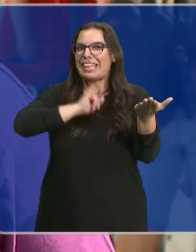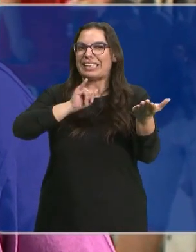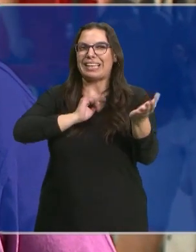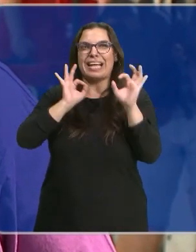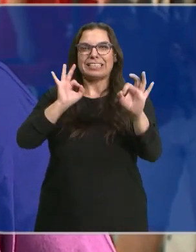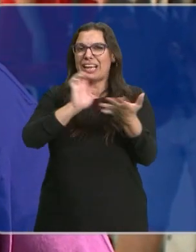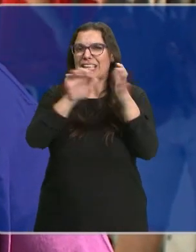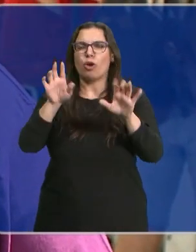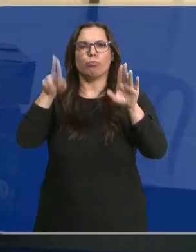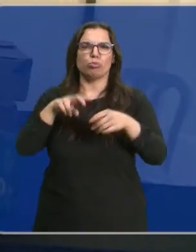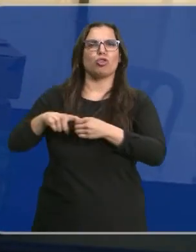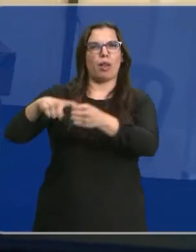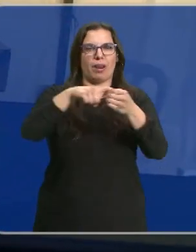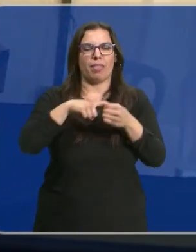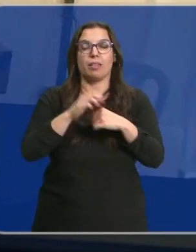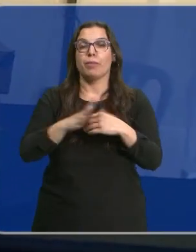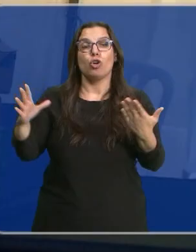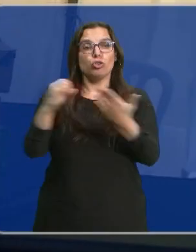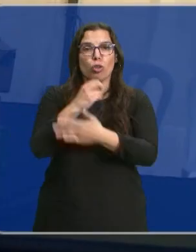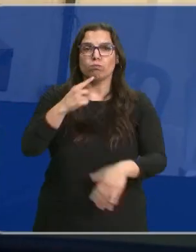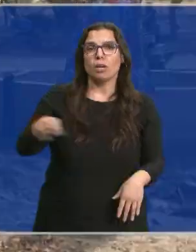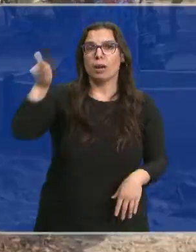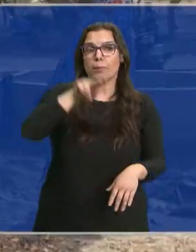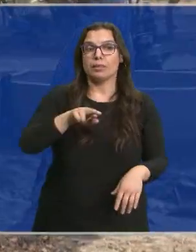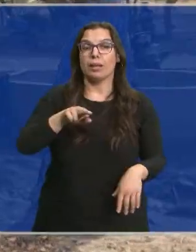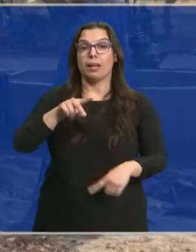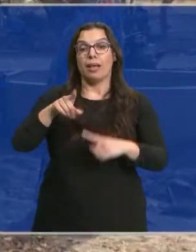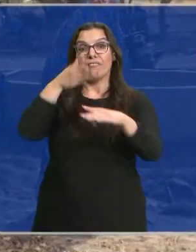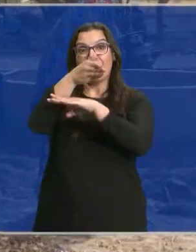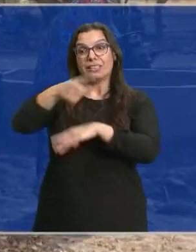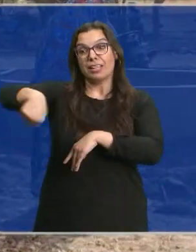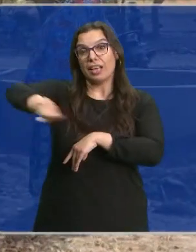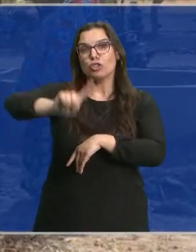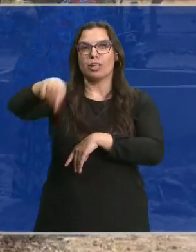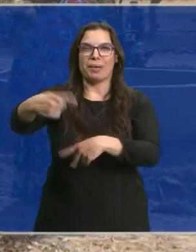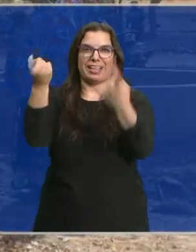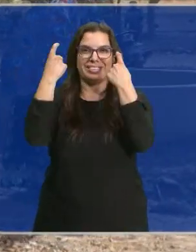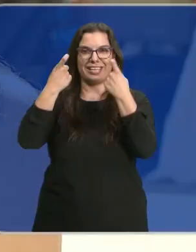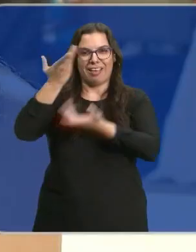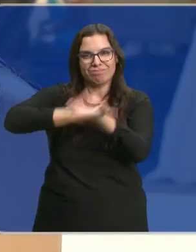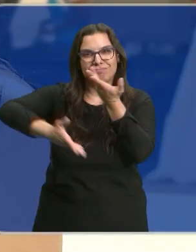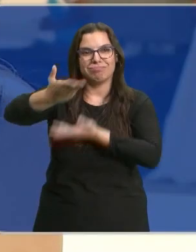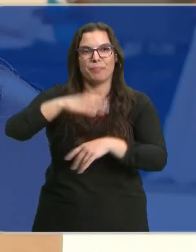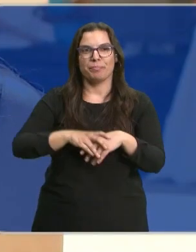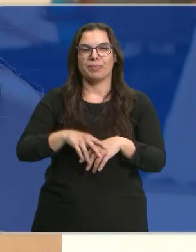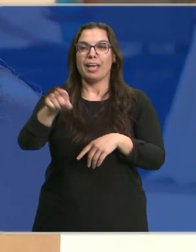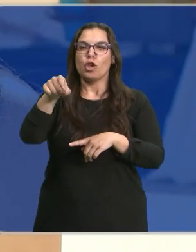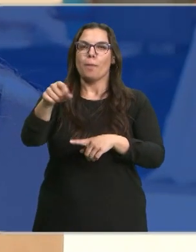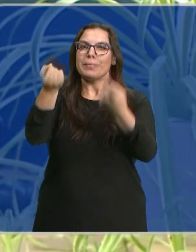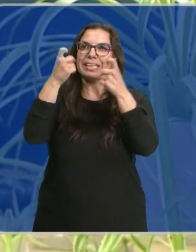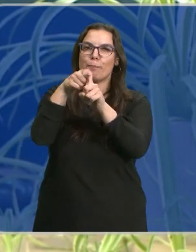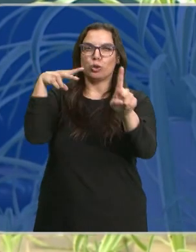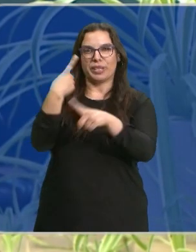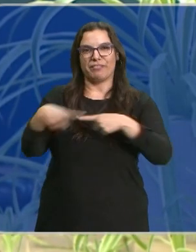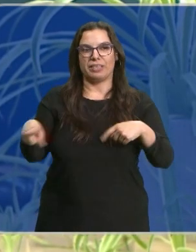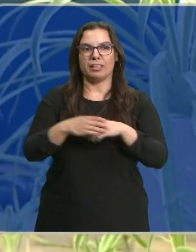de la Castilla y Lorenesa la solidaridad. Y todos ellos insisten en que las poblaciones locales también les acaban enseñando a ellos a ver todo desde otro punto de